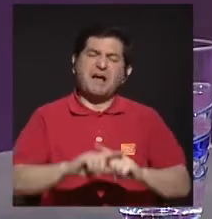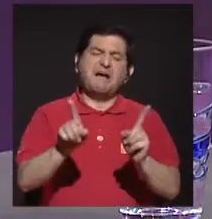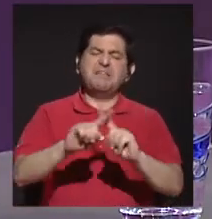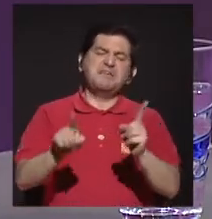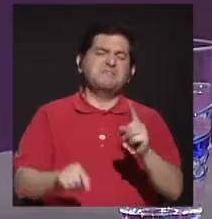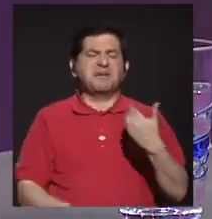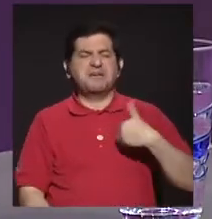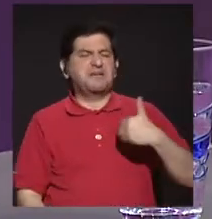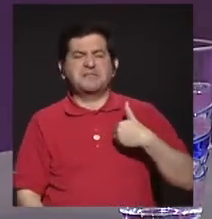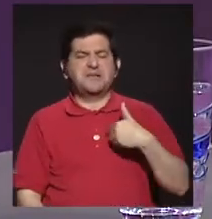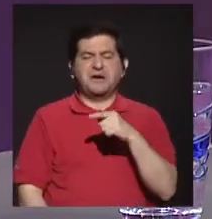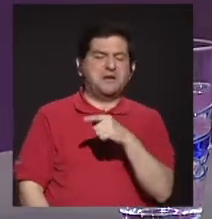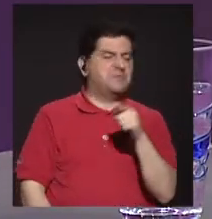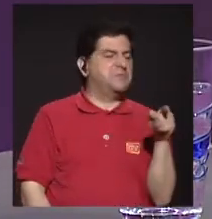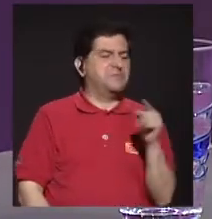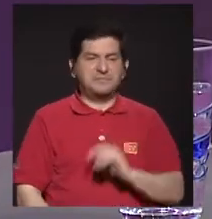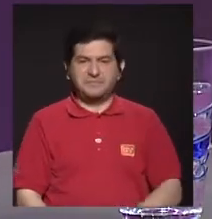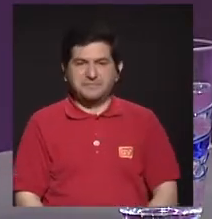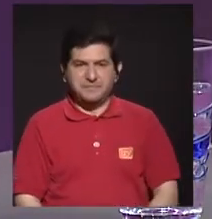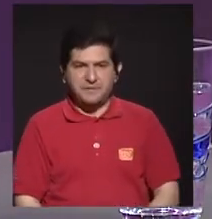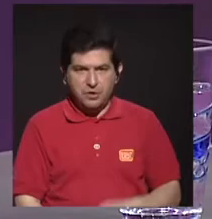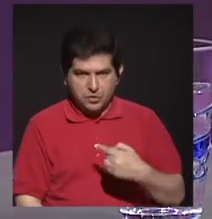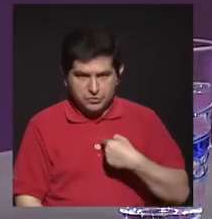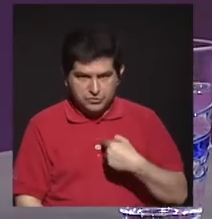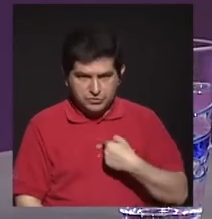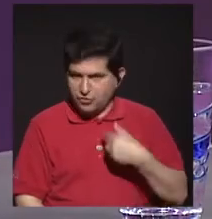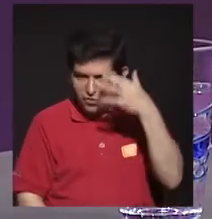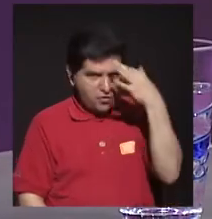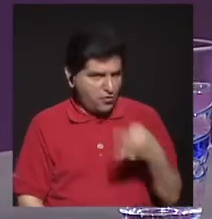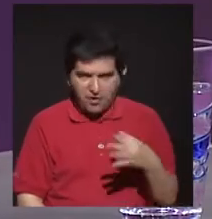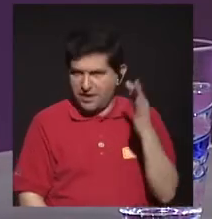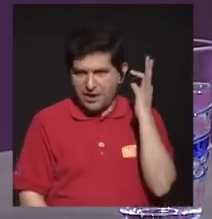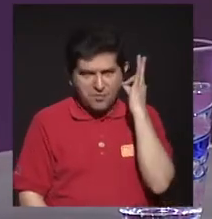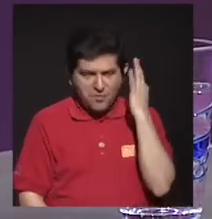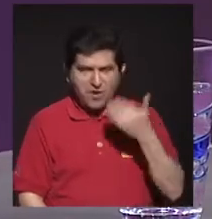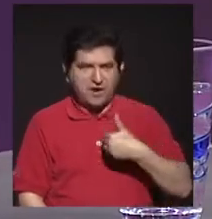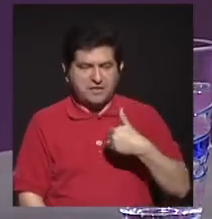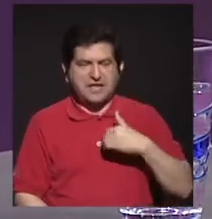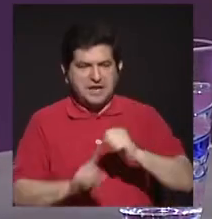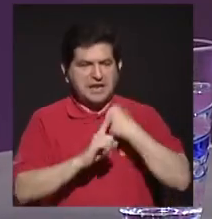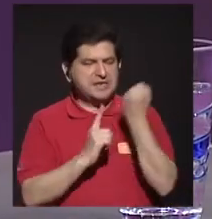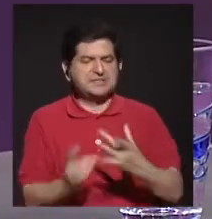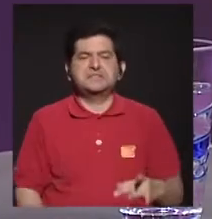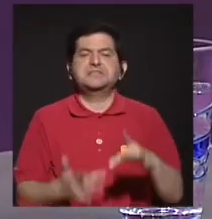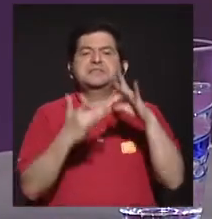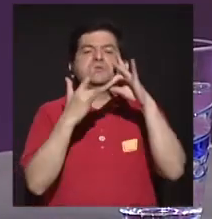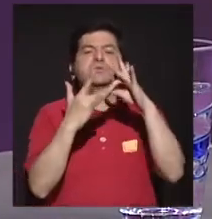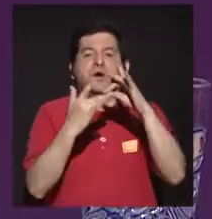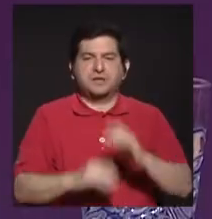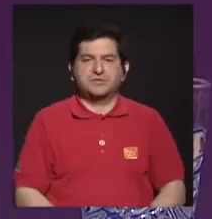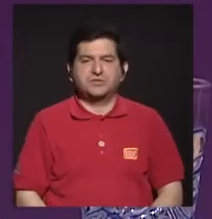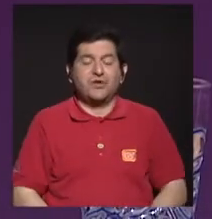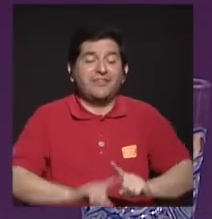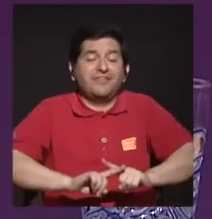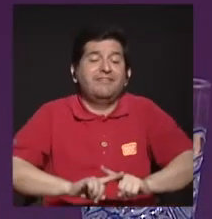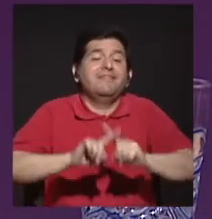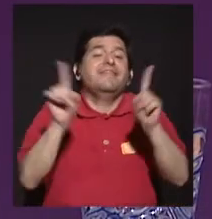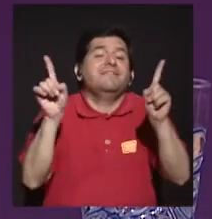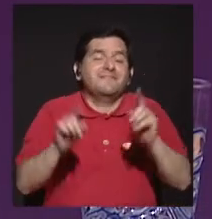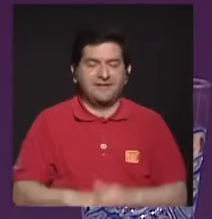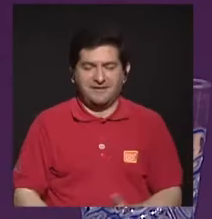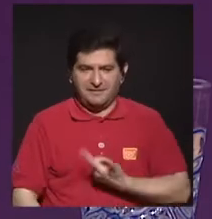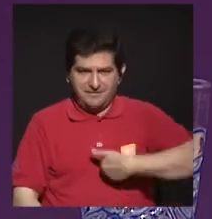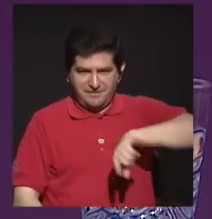los hombres, ¿verdad? Porque yo soy de las que no cree que las mujeres tenemos una condición especial diferente que nos